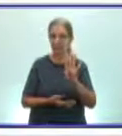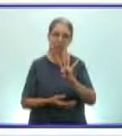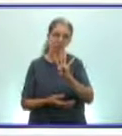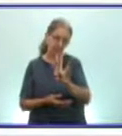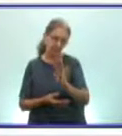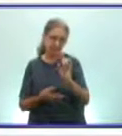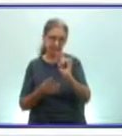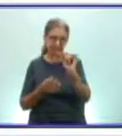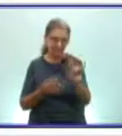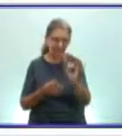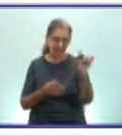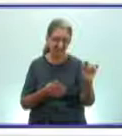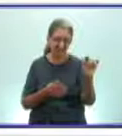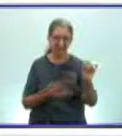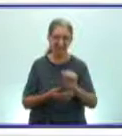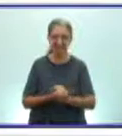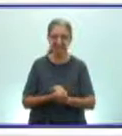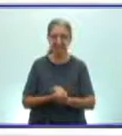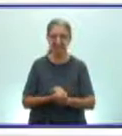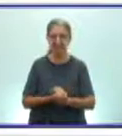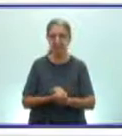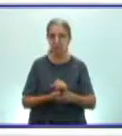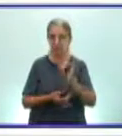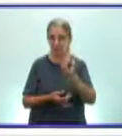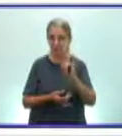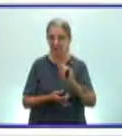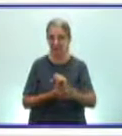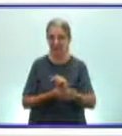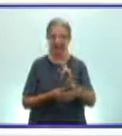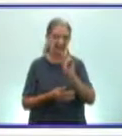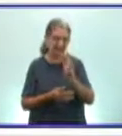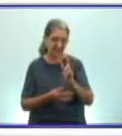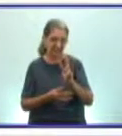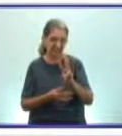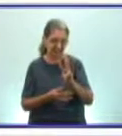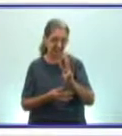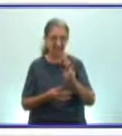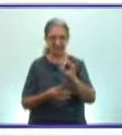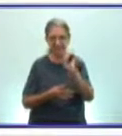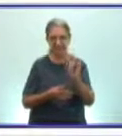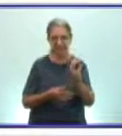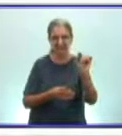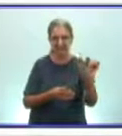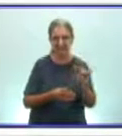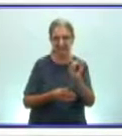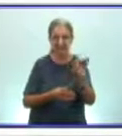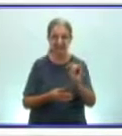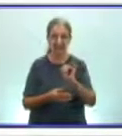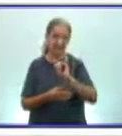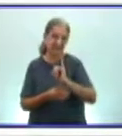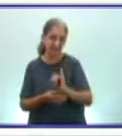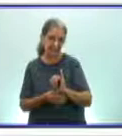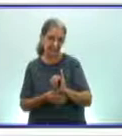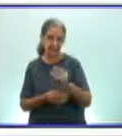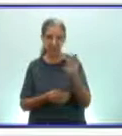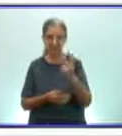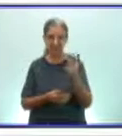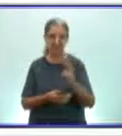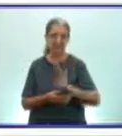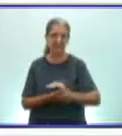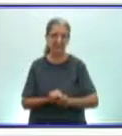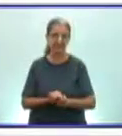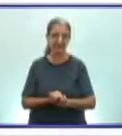5, 4 veces, el 9, 3 veces, el 6, 2